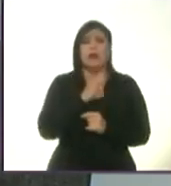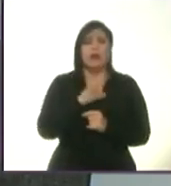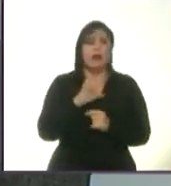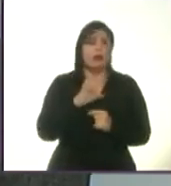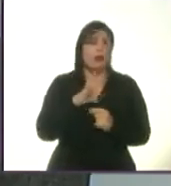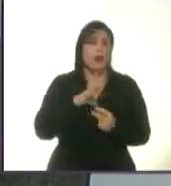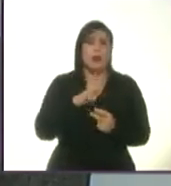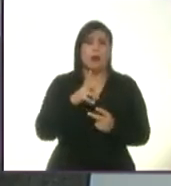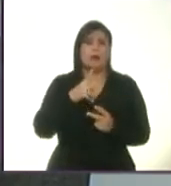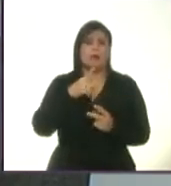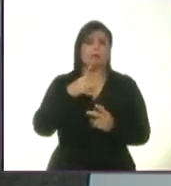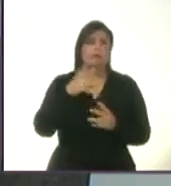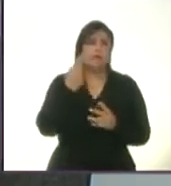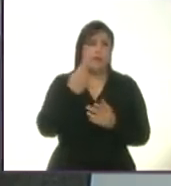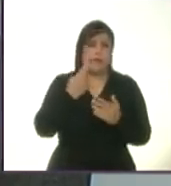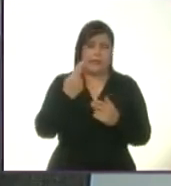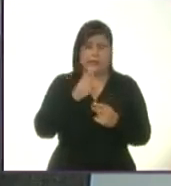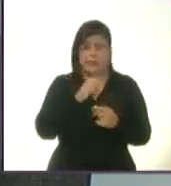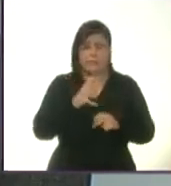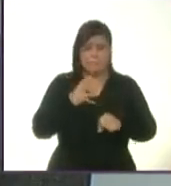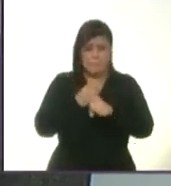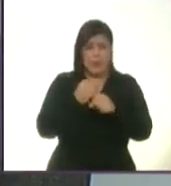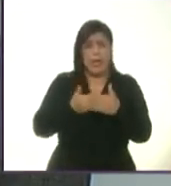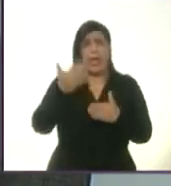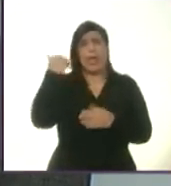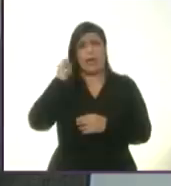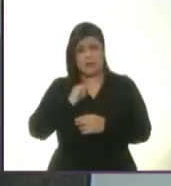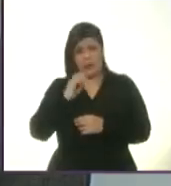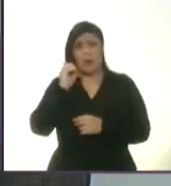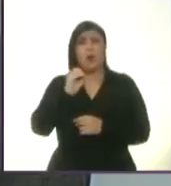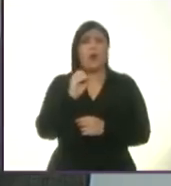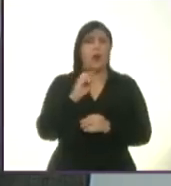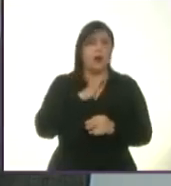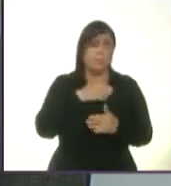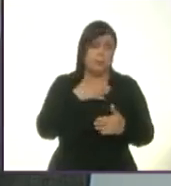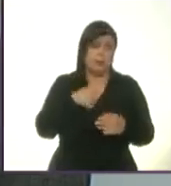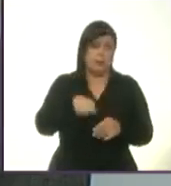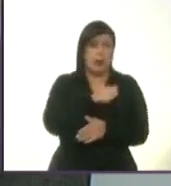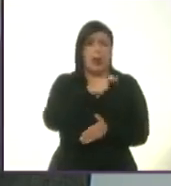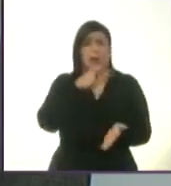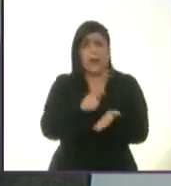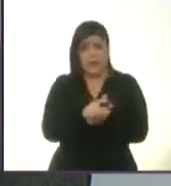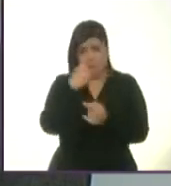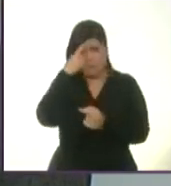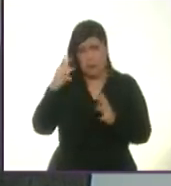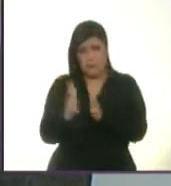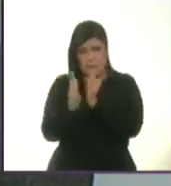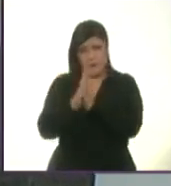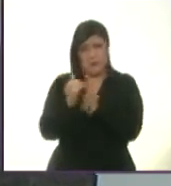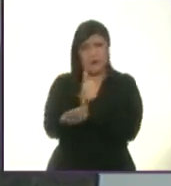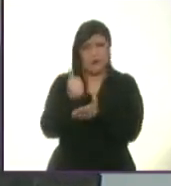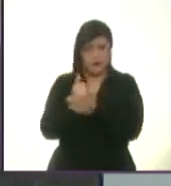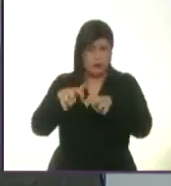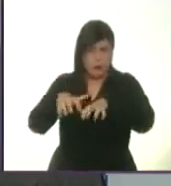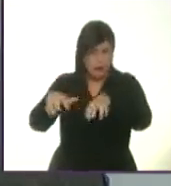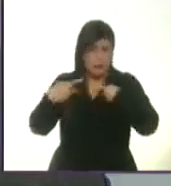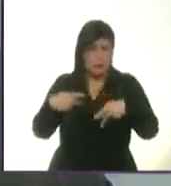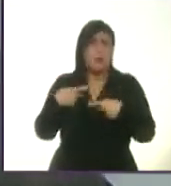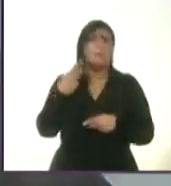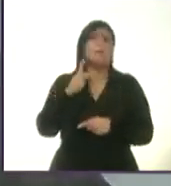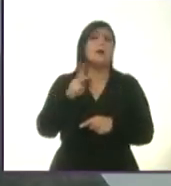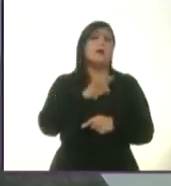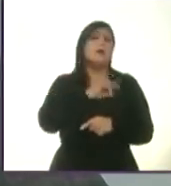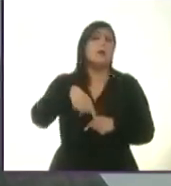lo que es la antigua o la vigente ley de participación ciudadana sin embargo esto se ha apropiado el